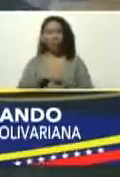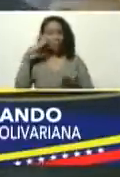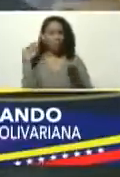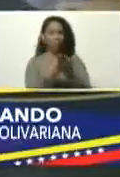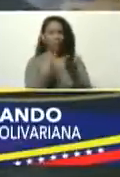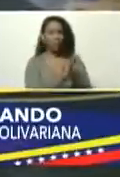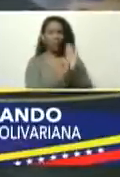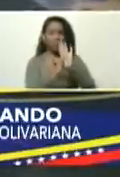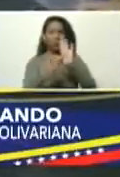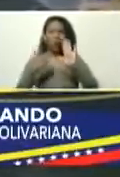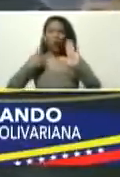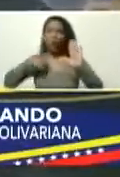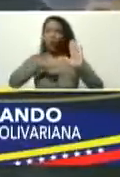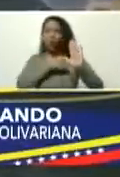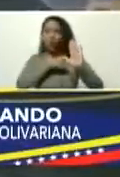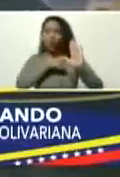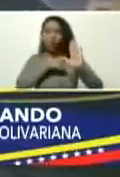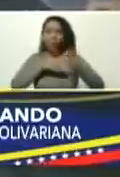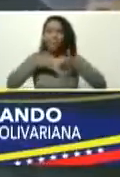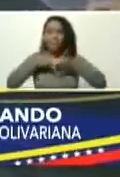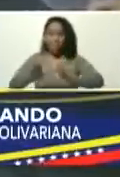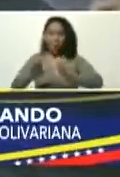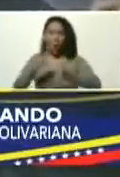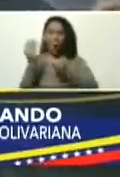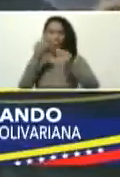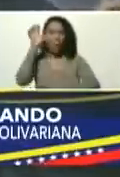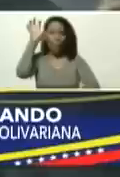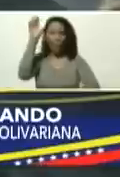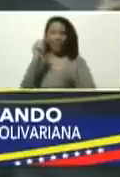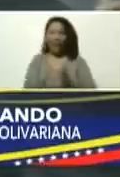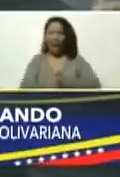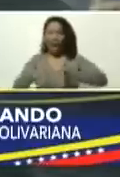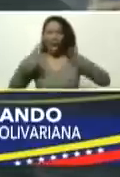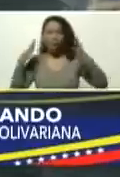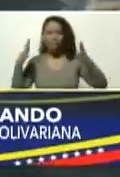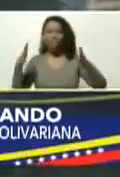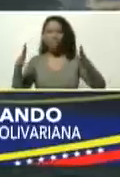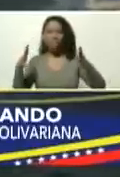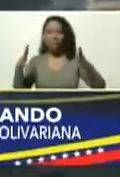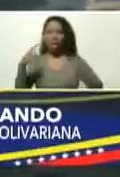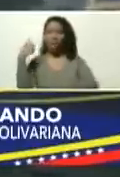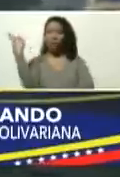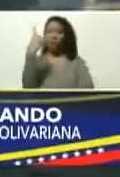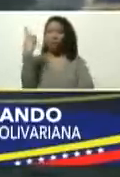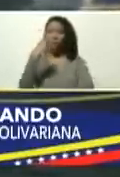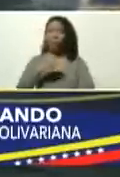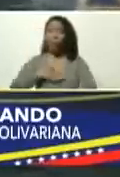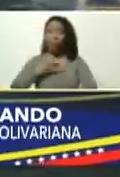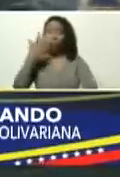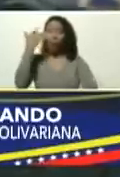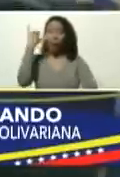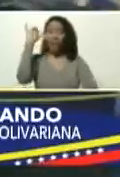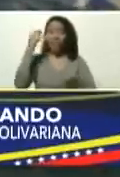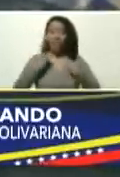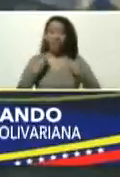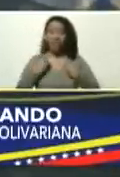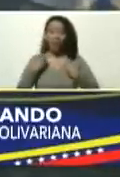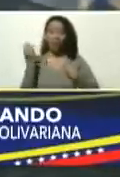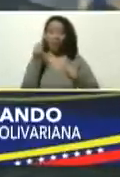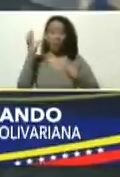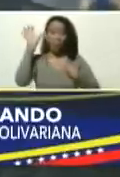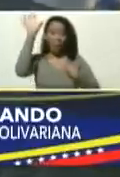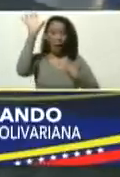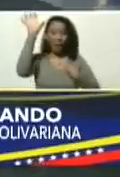que nosotros nacimos como patria grande y solo podemos existir como patria